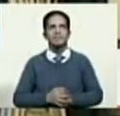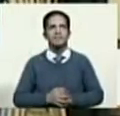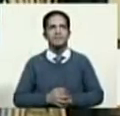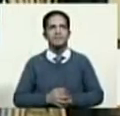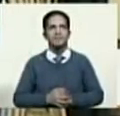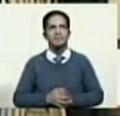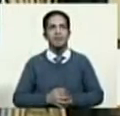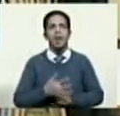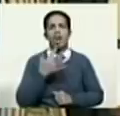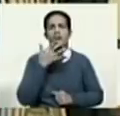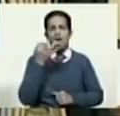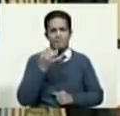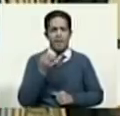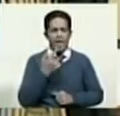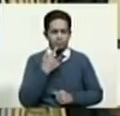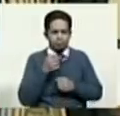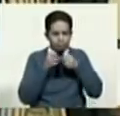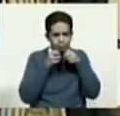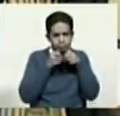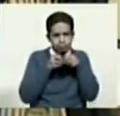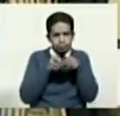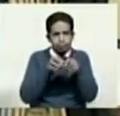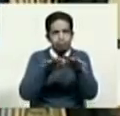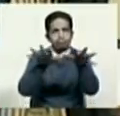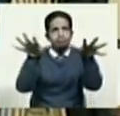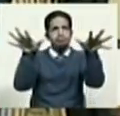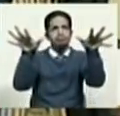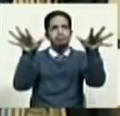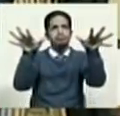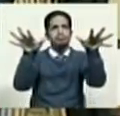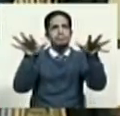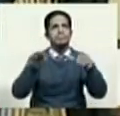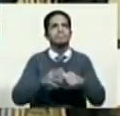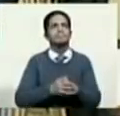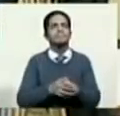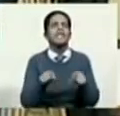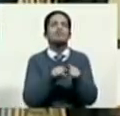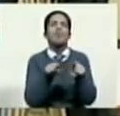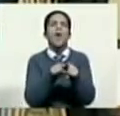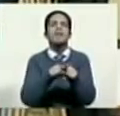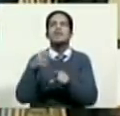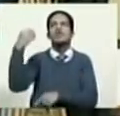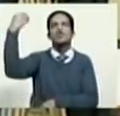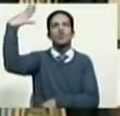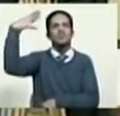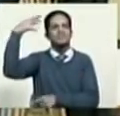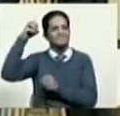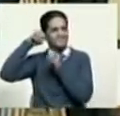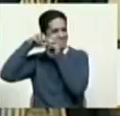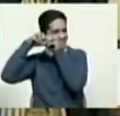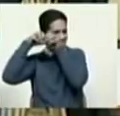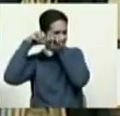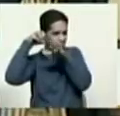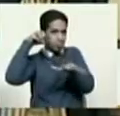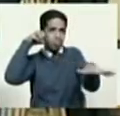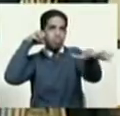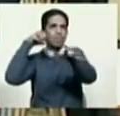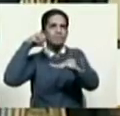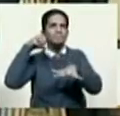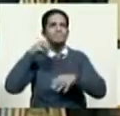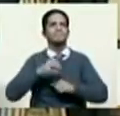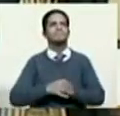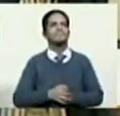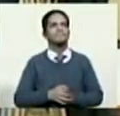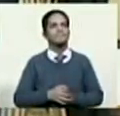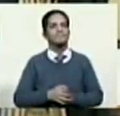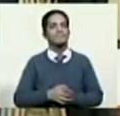la verdad pueda abrirse espacio con un rayo de luz fulminante. Esa es nuestra fe. Por esa